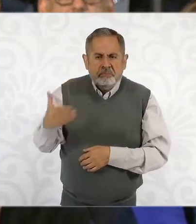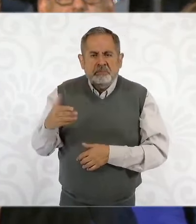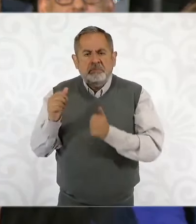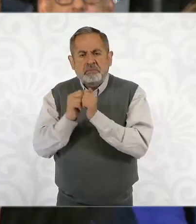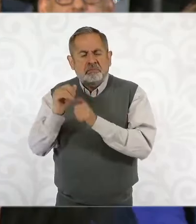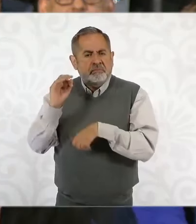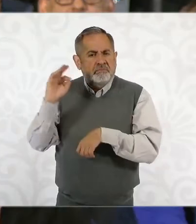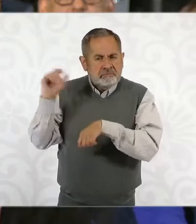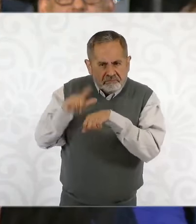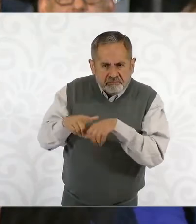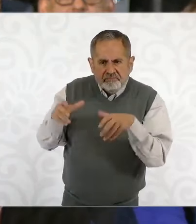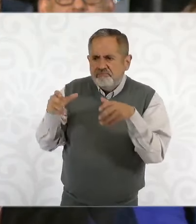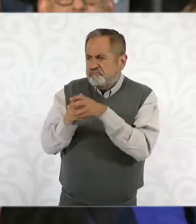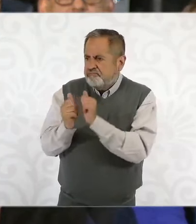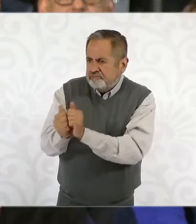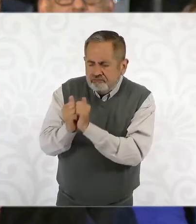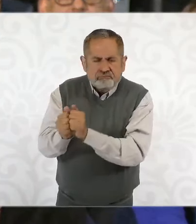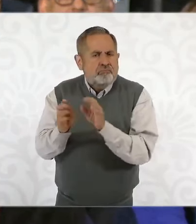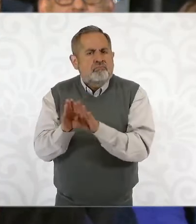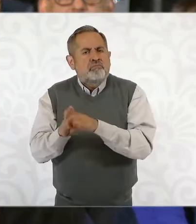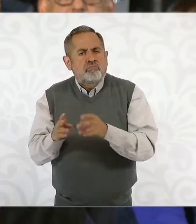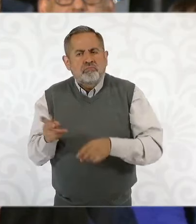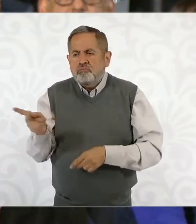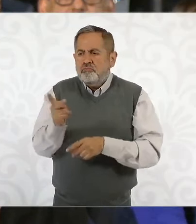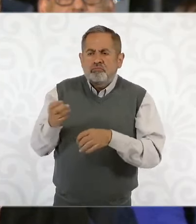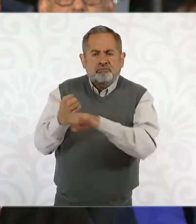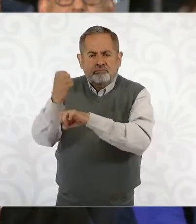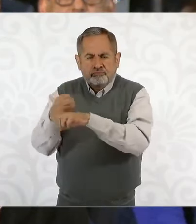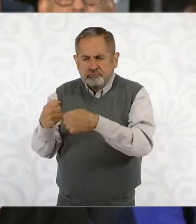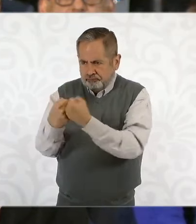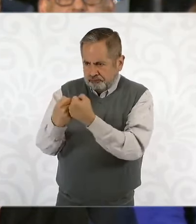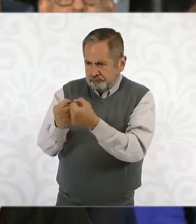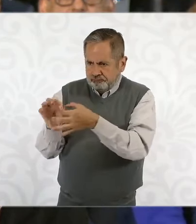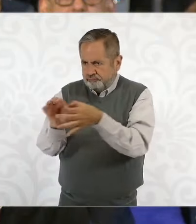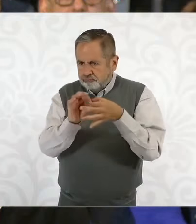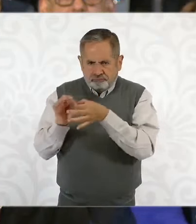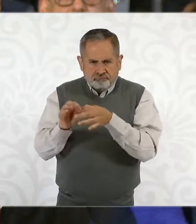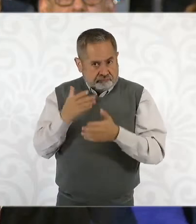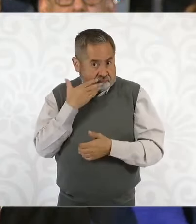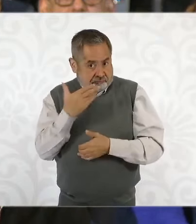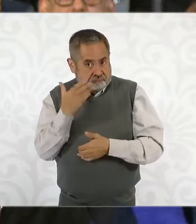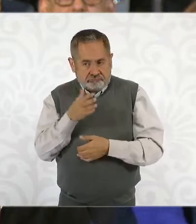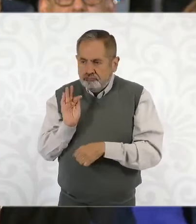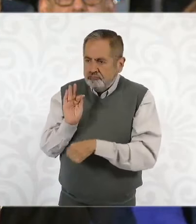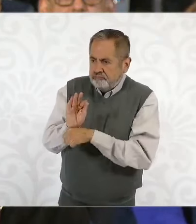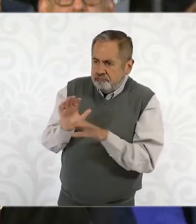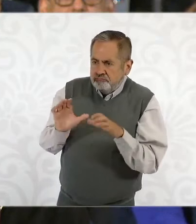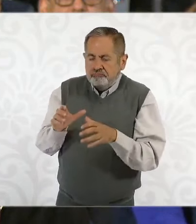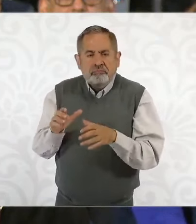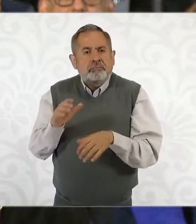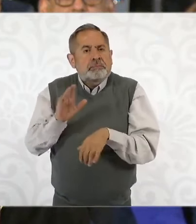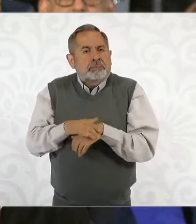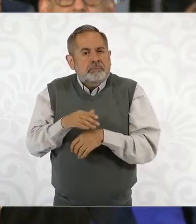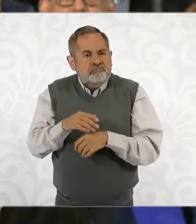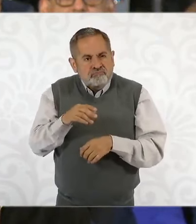vecinos y qué acciones adicionales podría impulsar su gobierno para consolidar estos resultados, particularmente en inteligencia, seguridad carretera